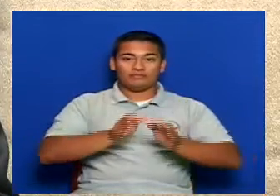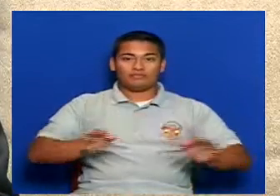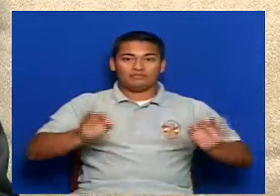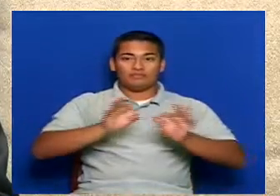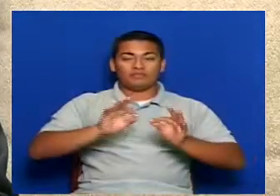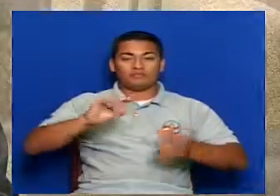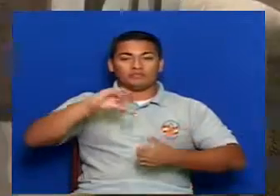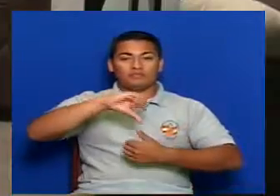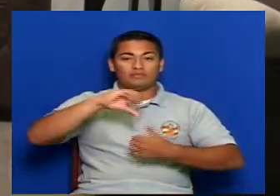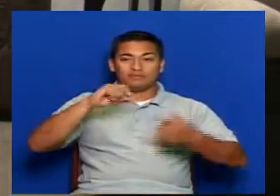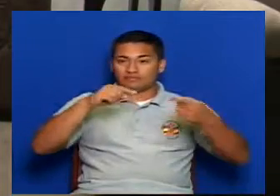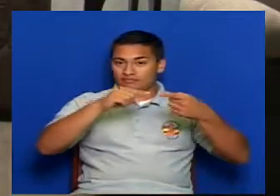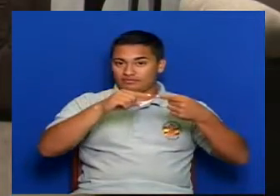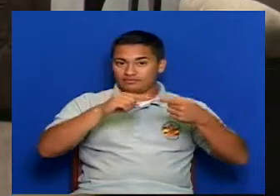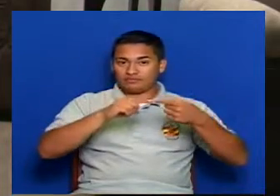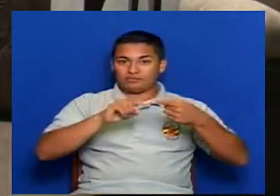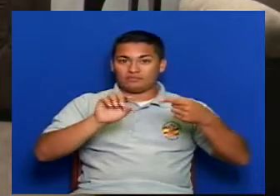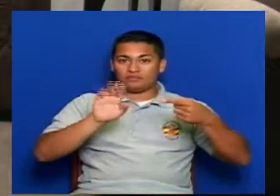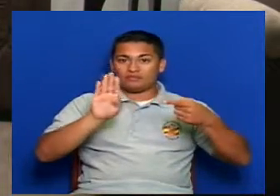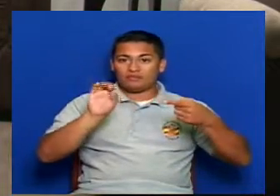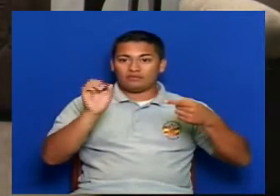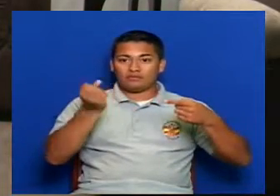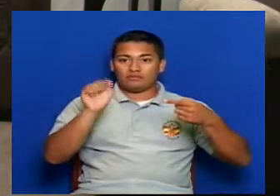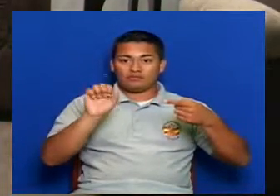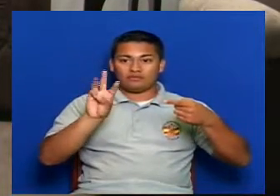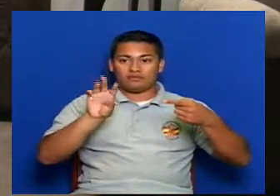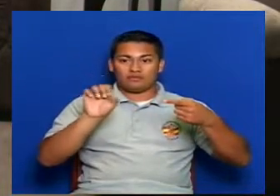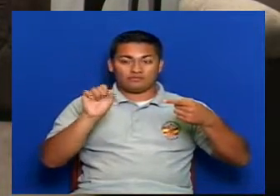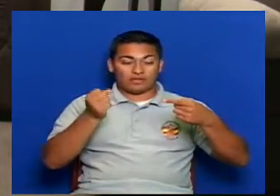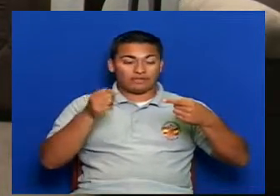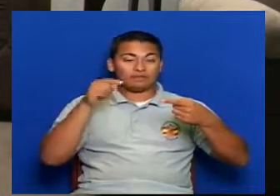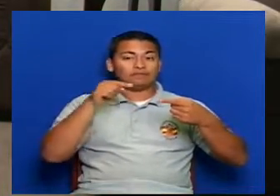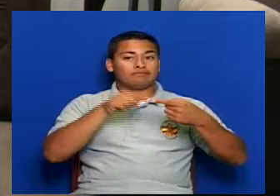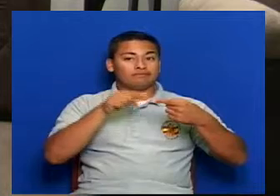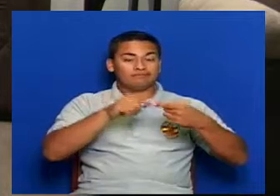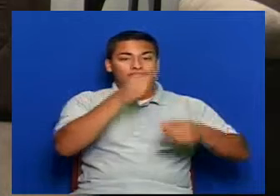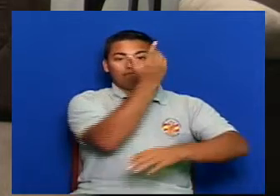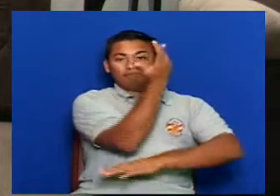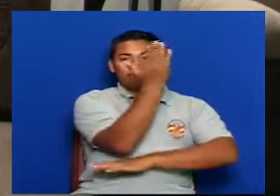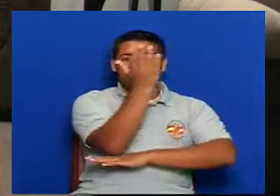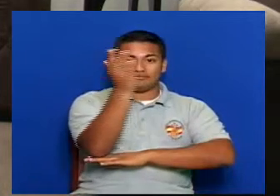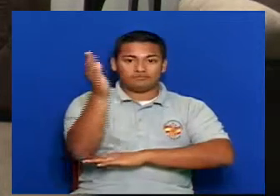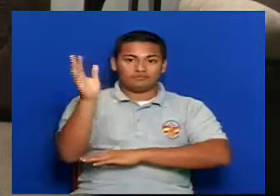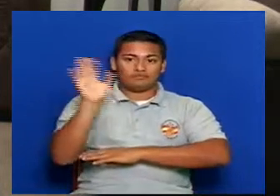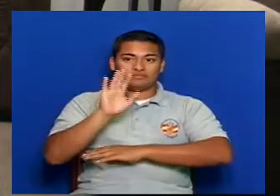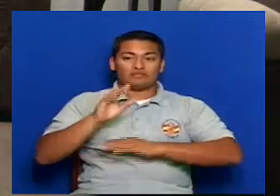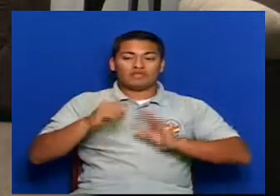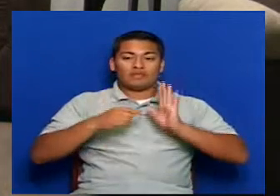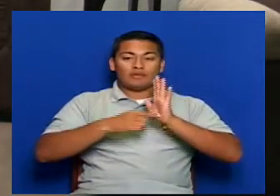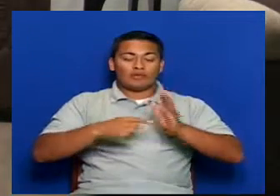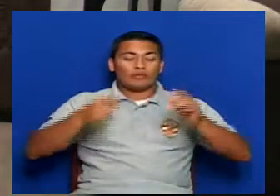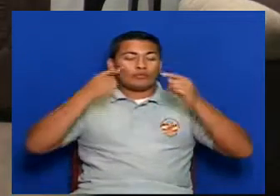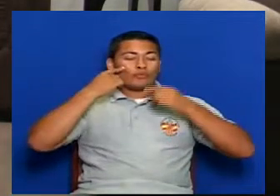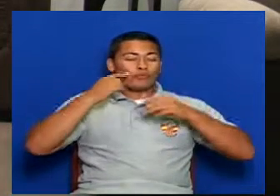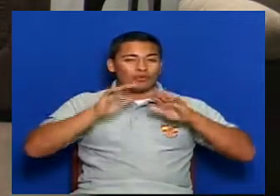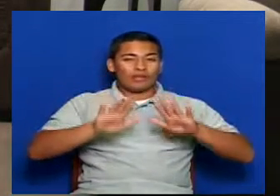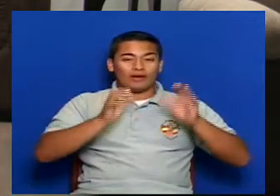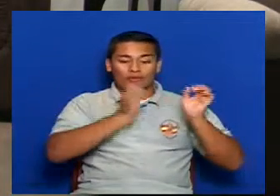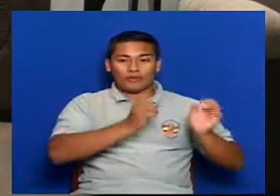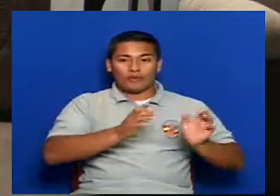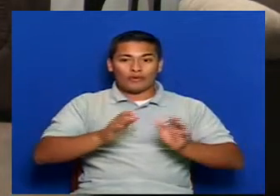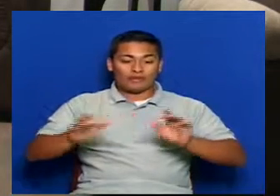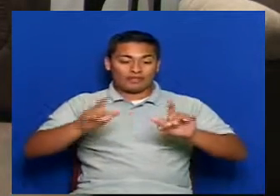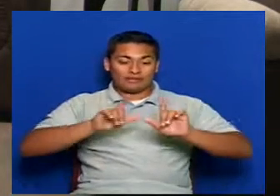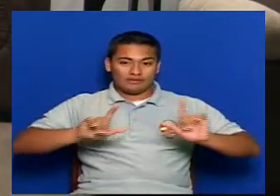tiene centroamérica uno es la reserva de bosawás tratar de preservar la zona de amortiguamiento se ha venido haciendo un ordenamiento territorial